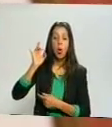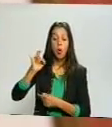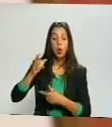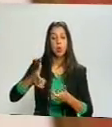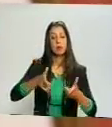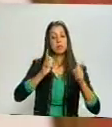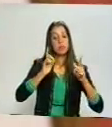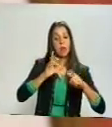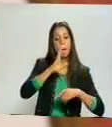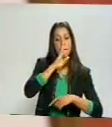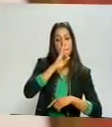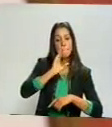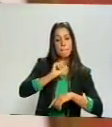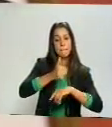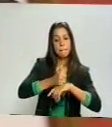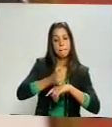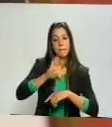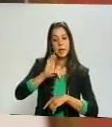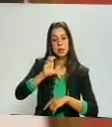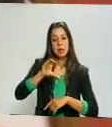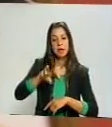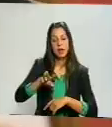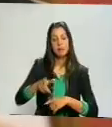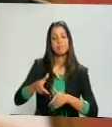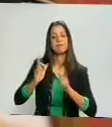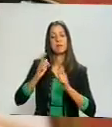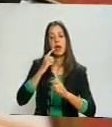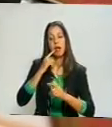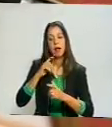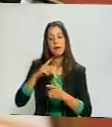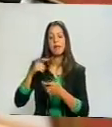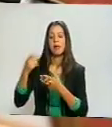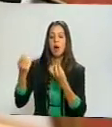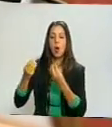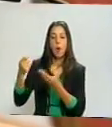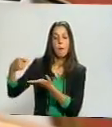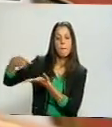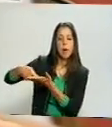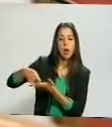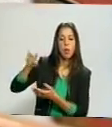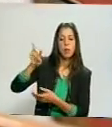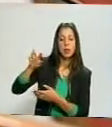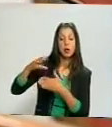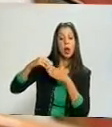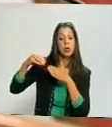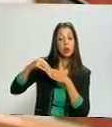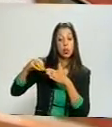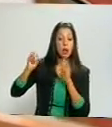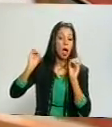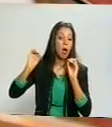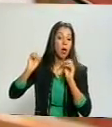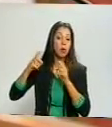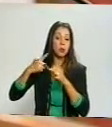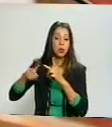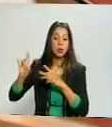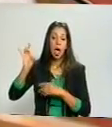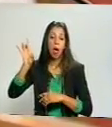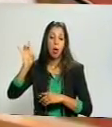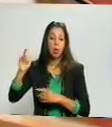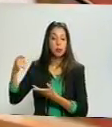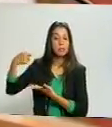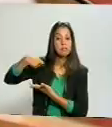Banco Central de Venezuela, se determinará y pagará en moneda extranjera o su equivalente en oro.